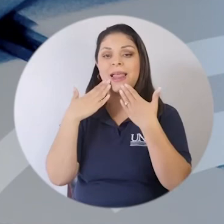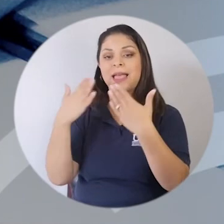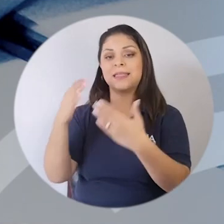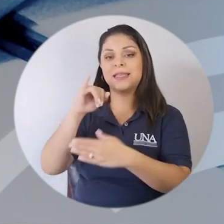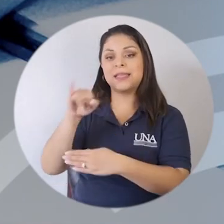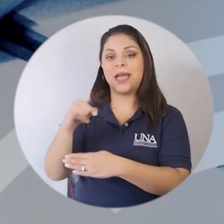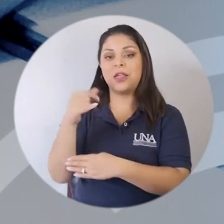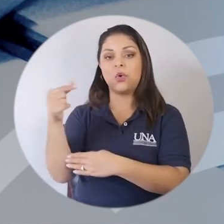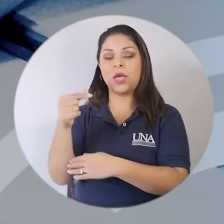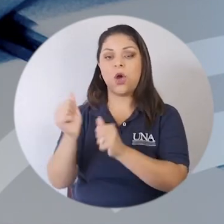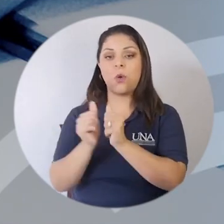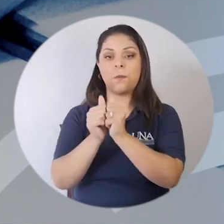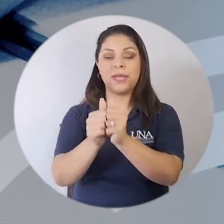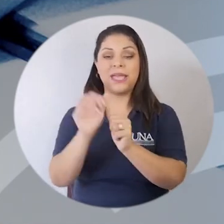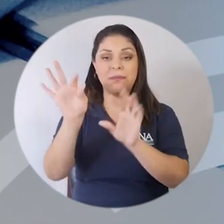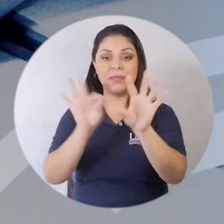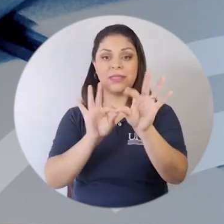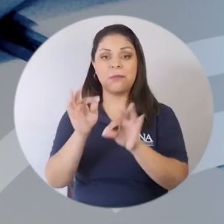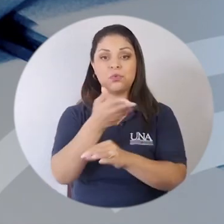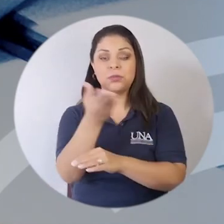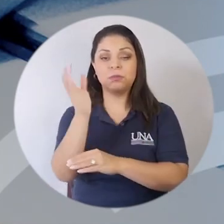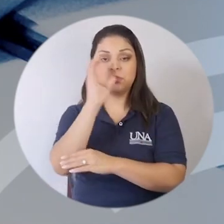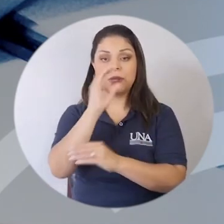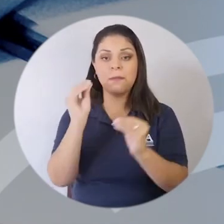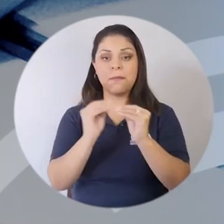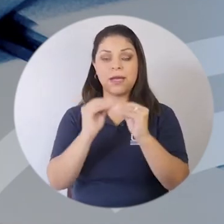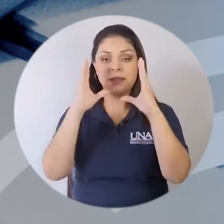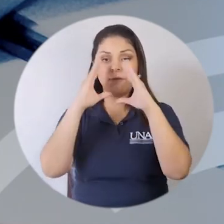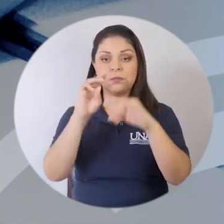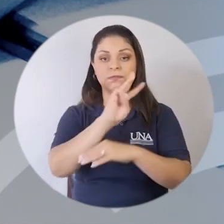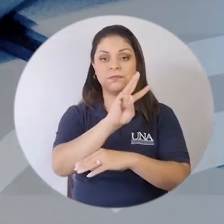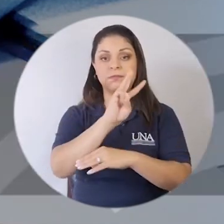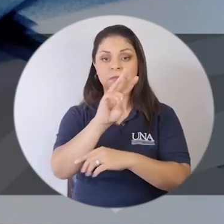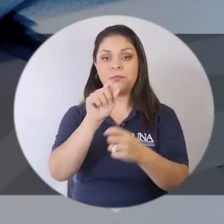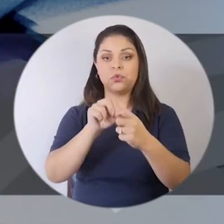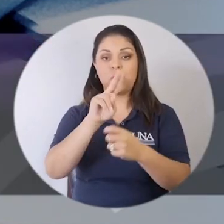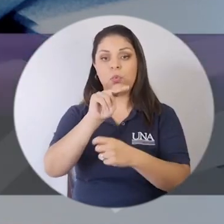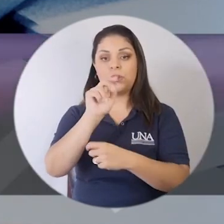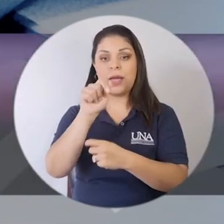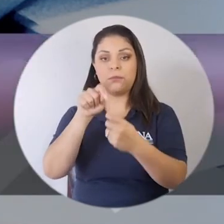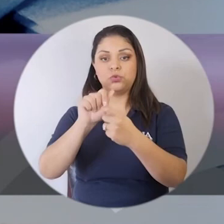gracias, Jacqueline González, por acompañarnos, y le invitamos a buscar más información en